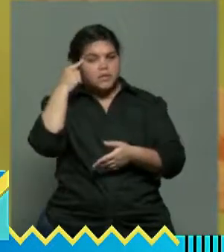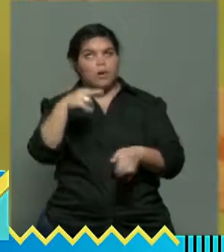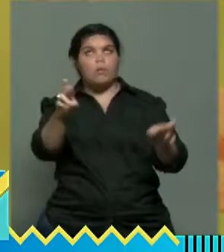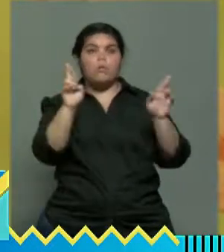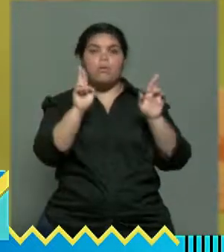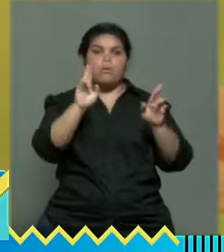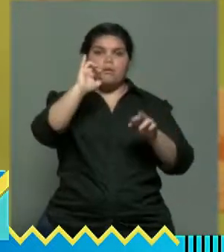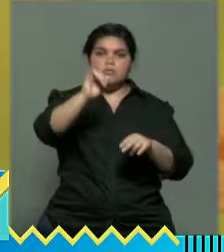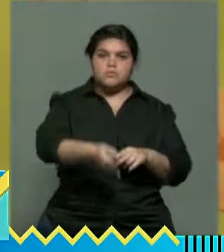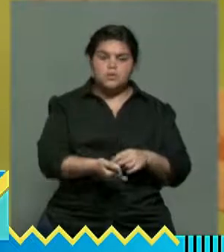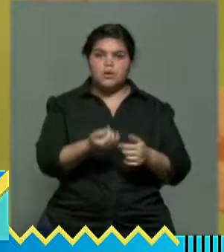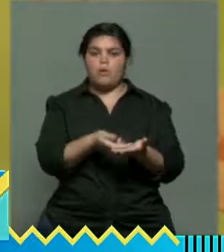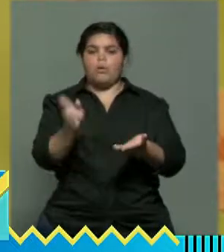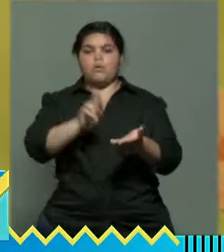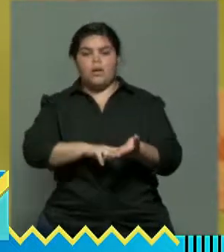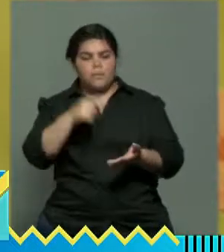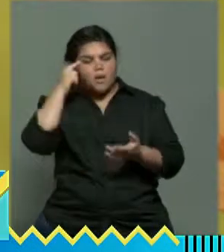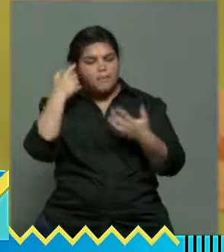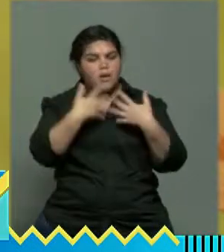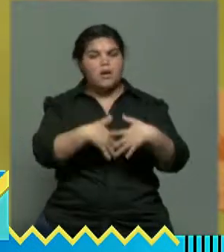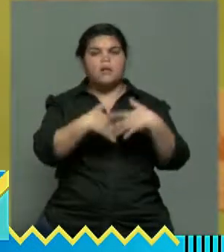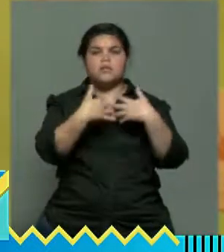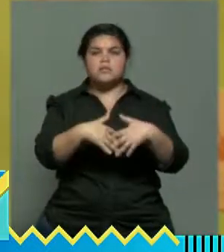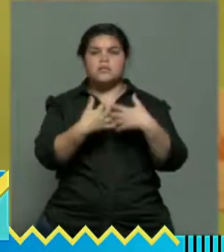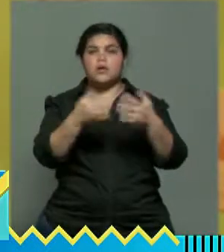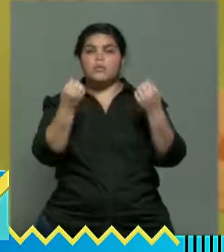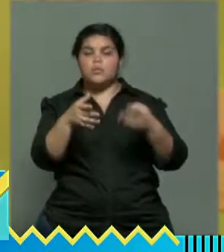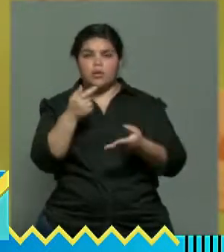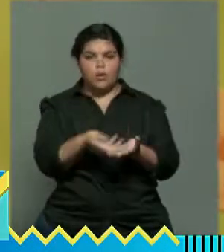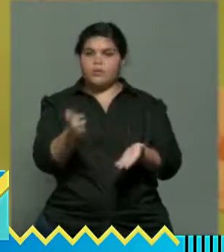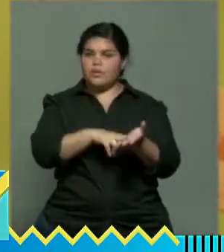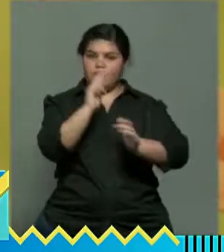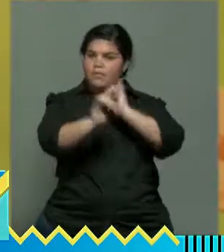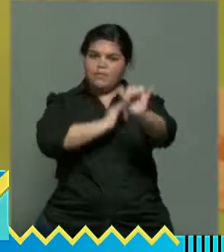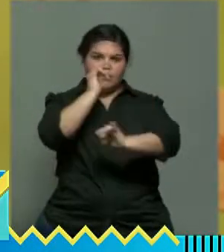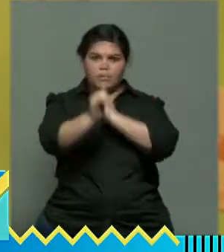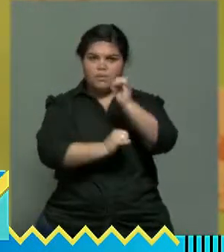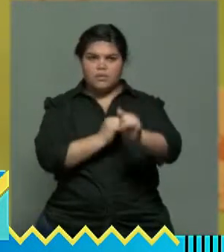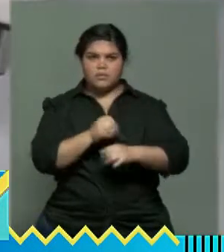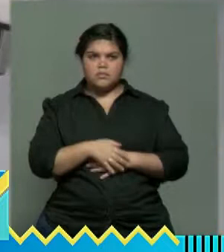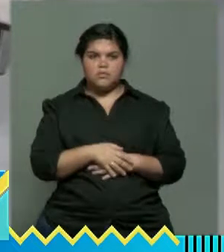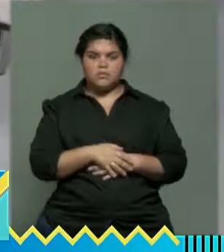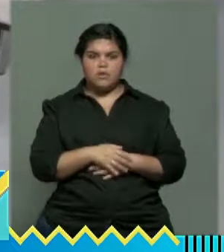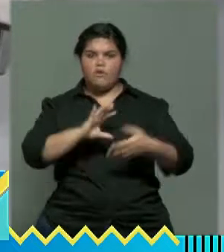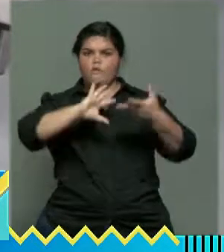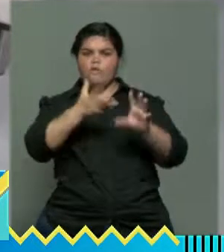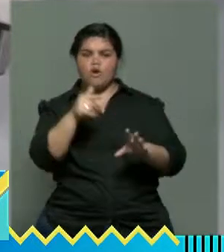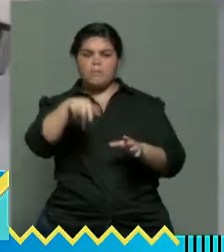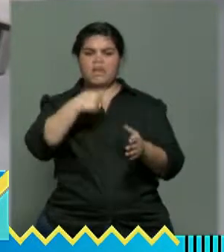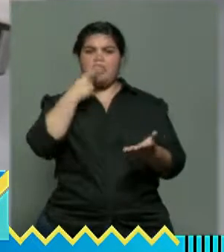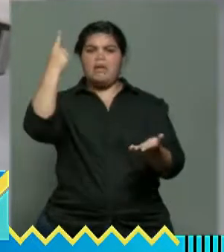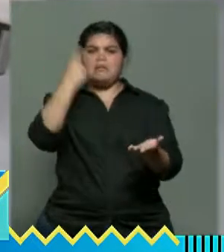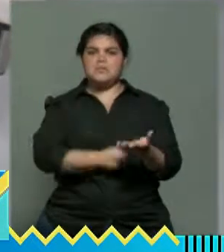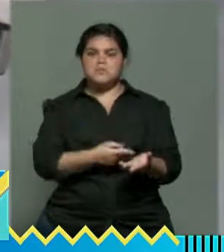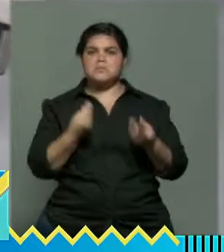vuelvan a replantearse, sobre todo porque, te vuelvo a insistir, digamos, se toman medidas en base a